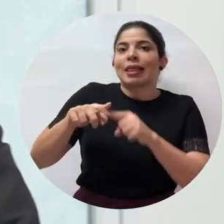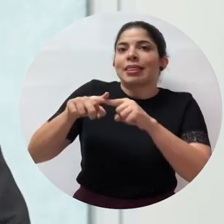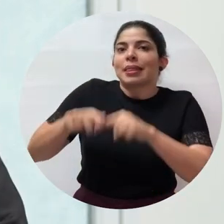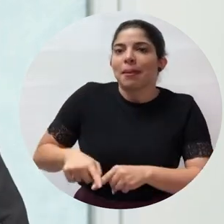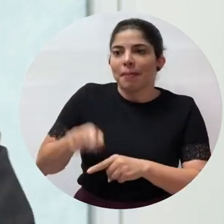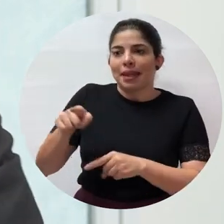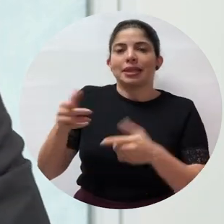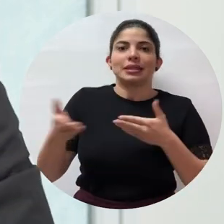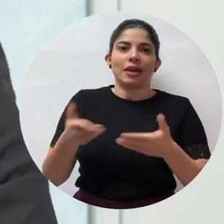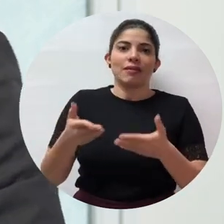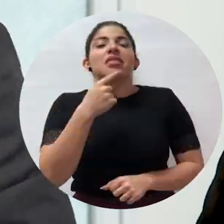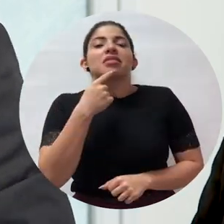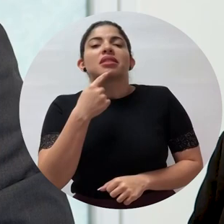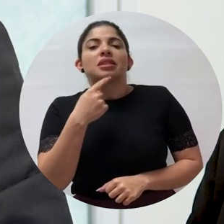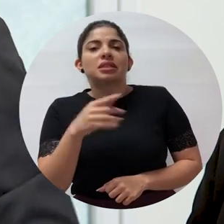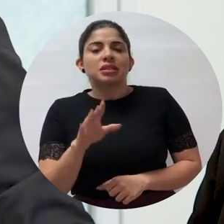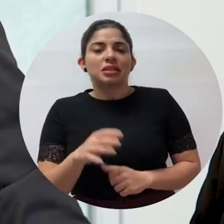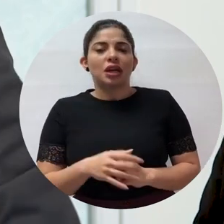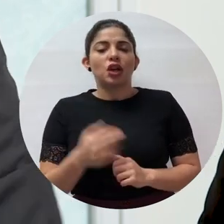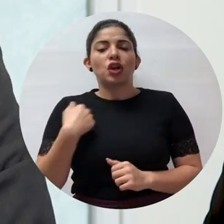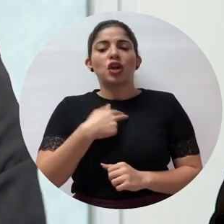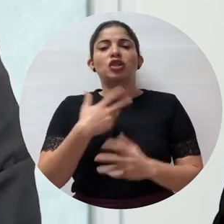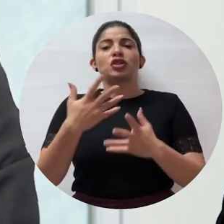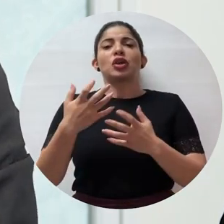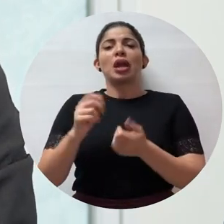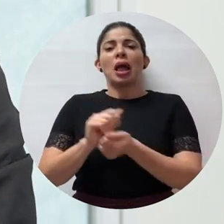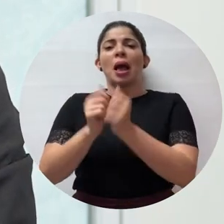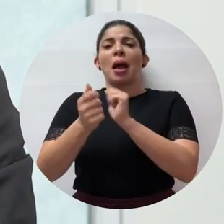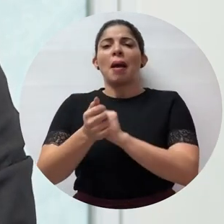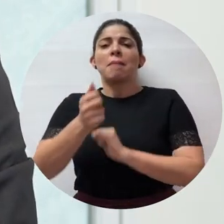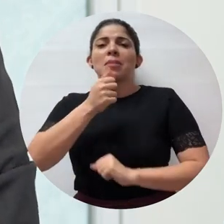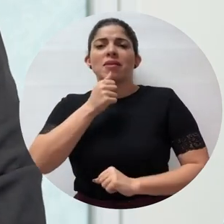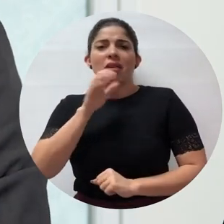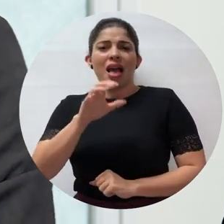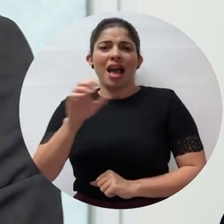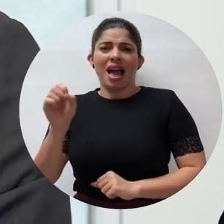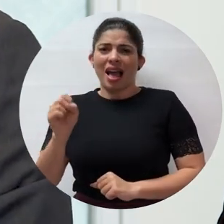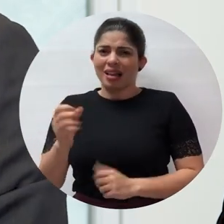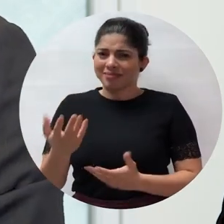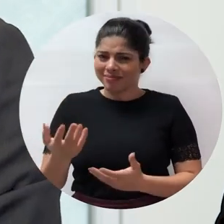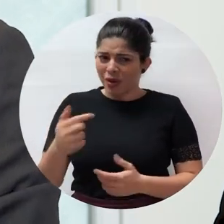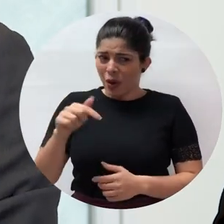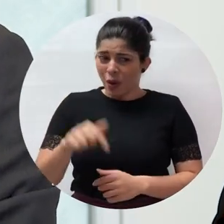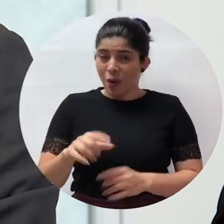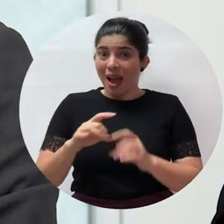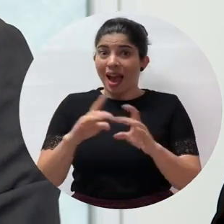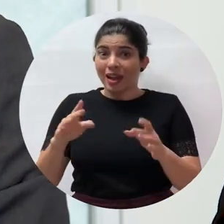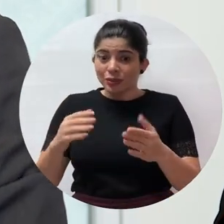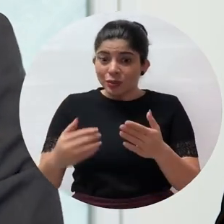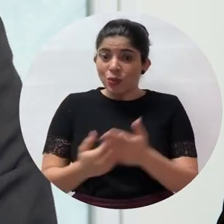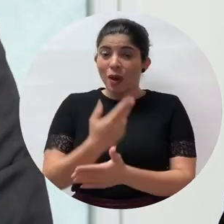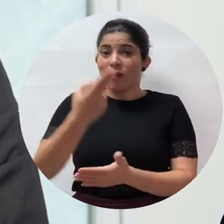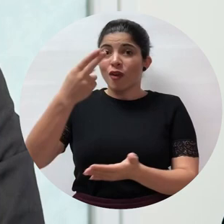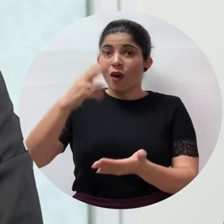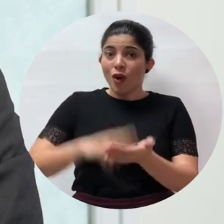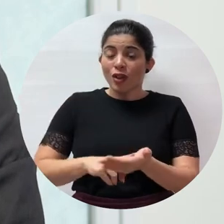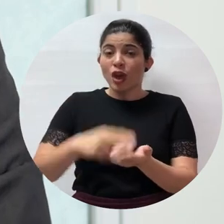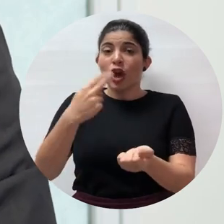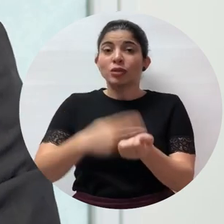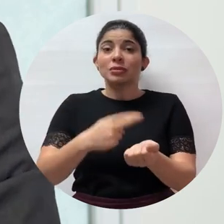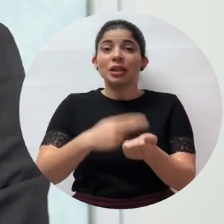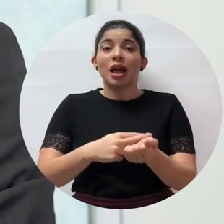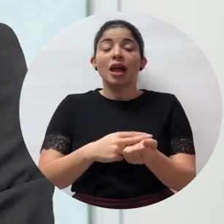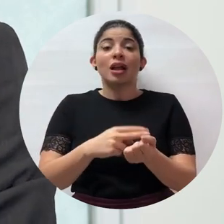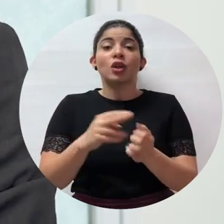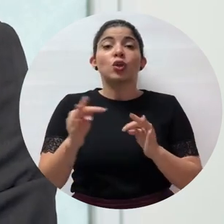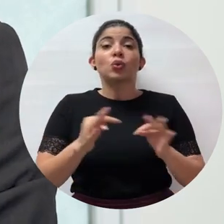mayoría depende de ese servicio. Se dijo que queríamos privatizar la caja. Hoy casualmente se refrenda